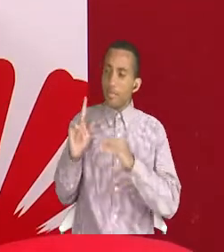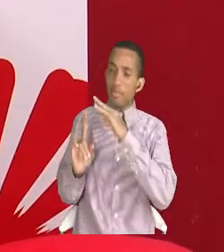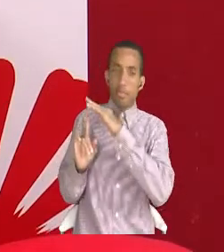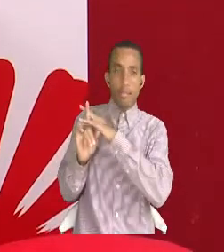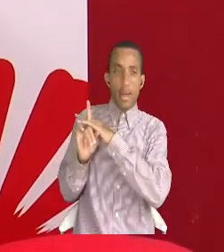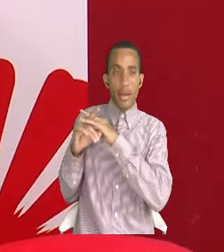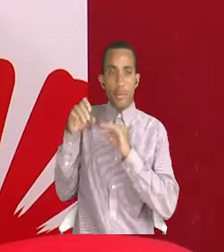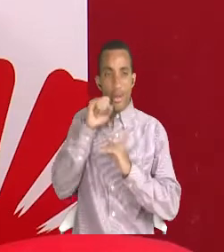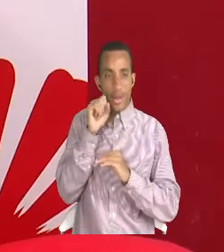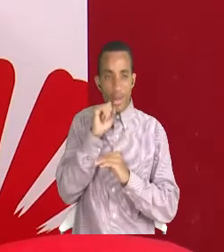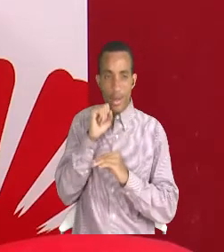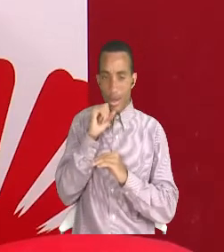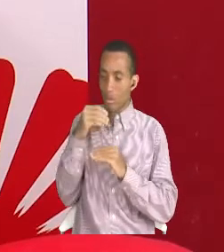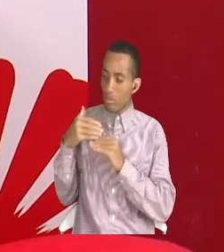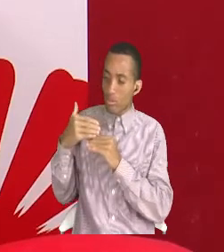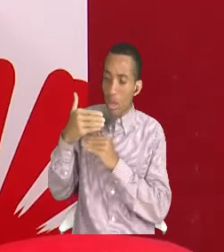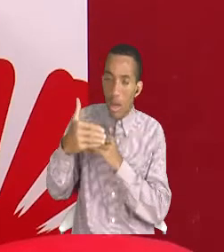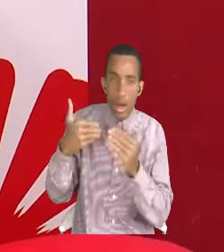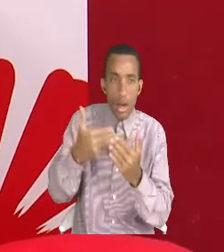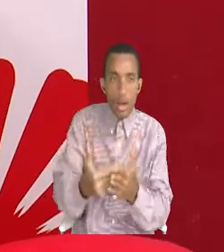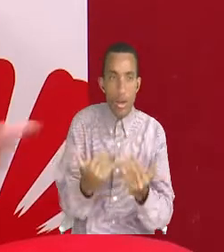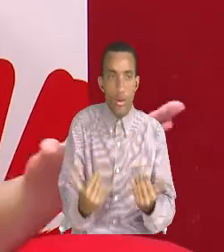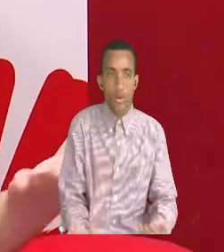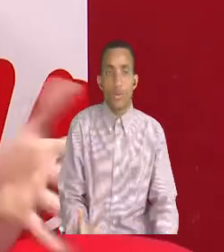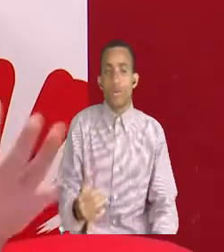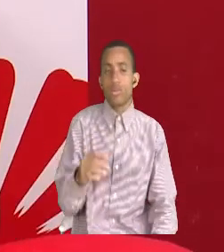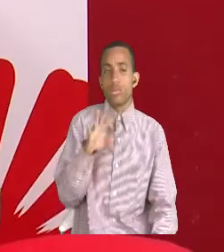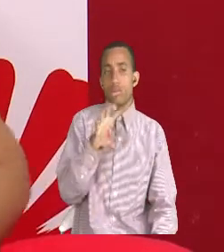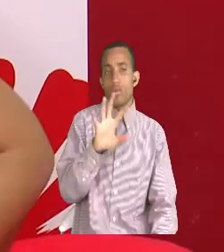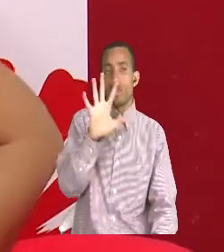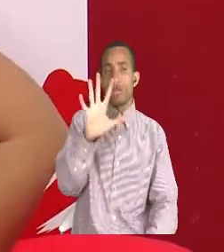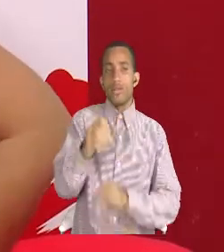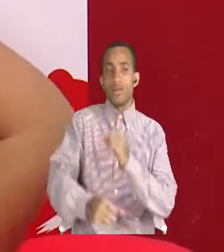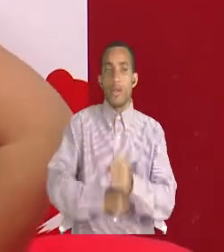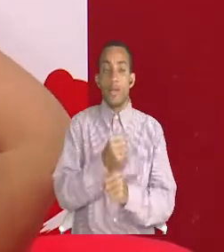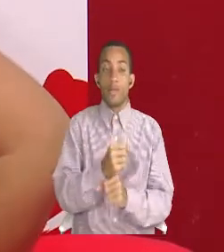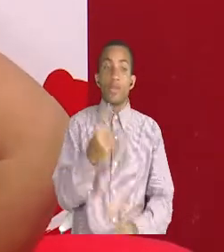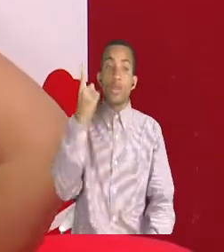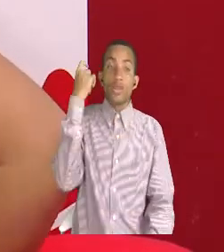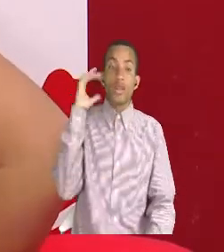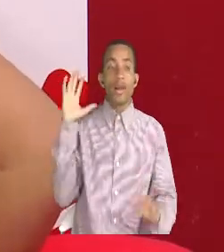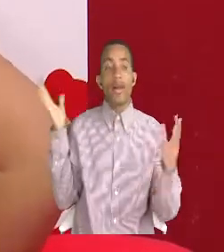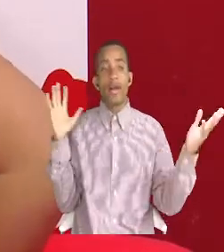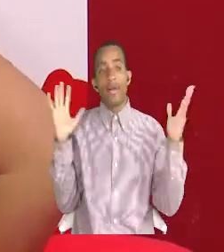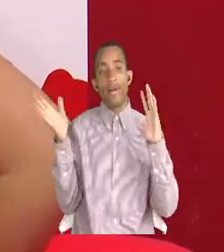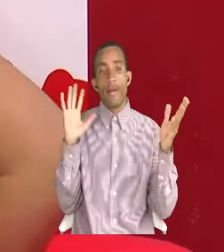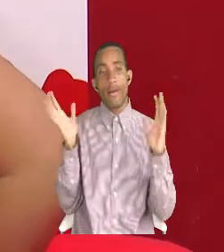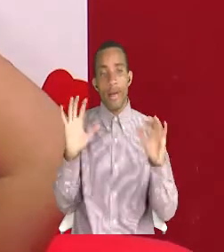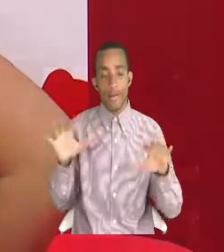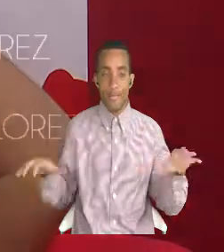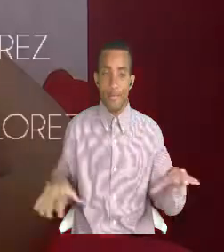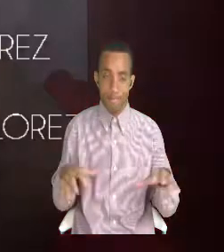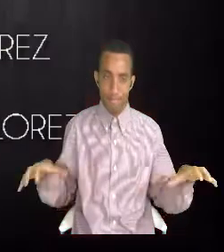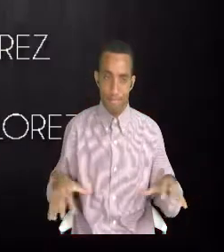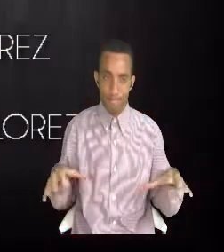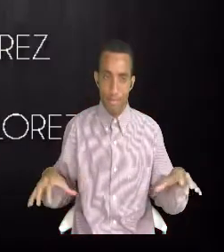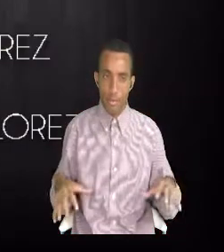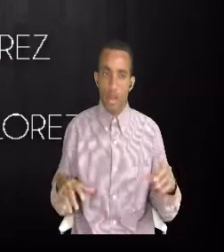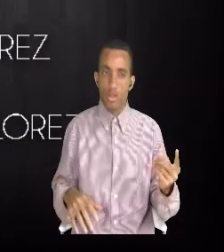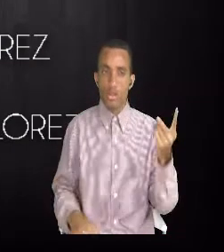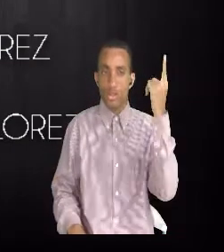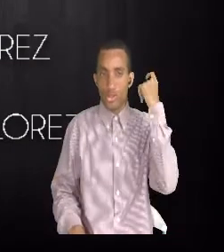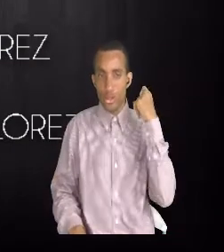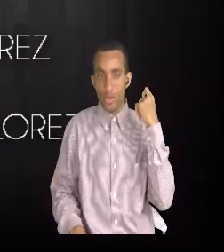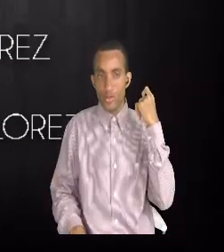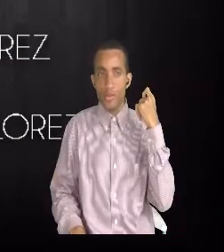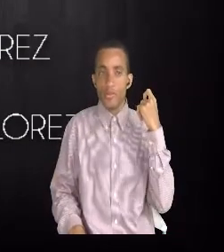Hoy 26 de abril aquí en Barranca Bermeja. Y por supuesto, ayer hablamos de todas esas actividades que tenemos para el